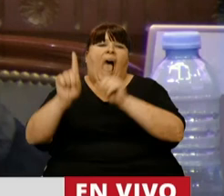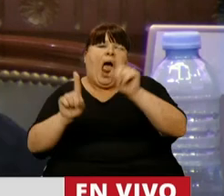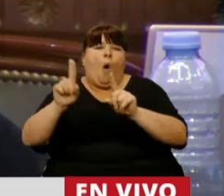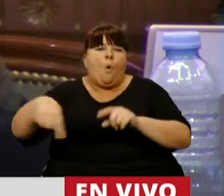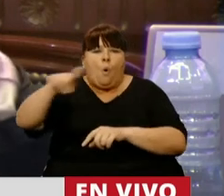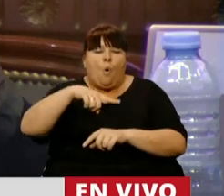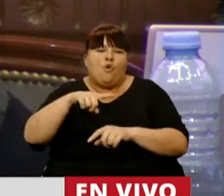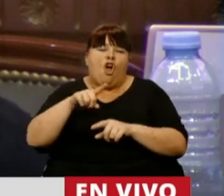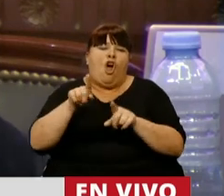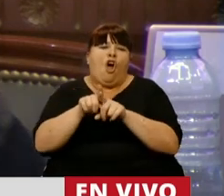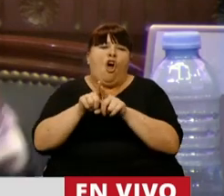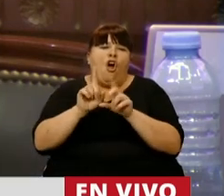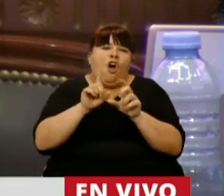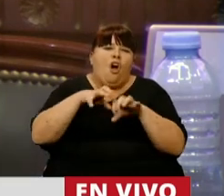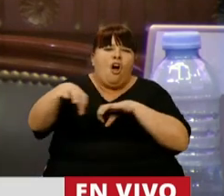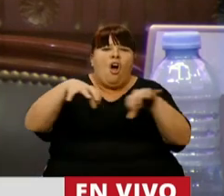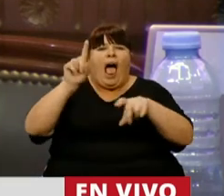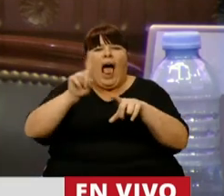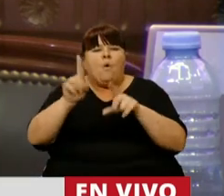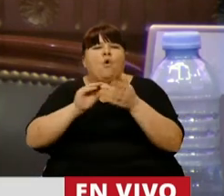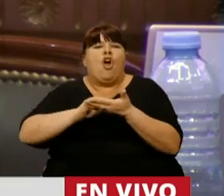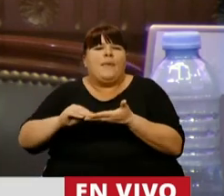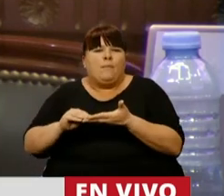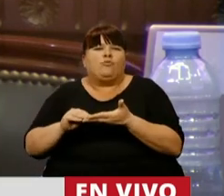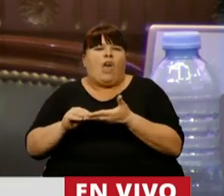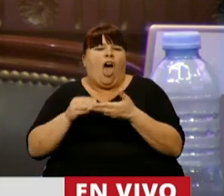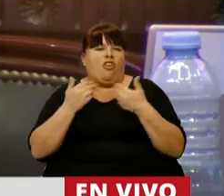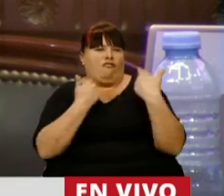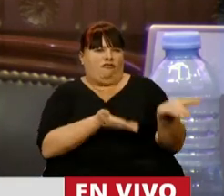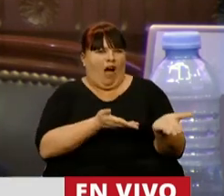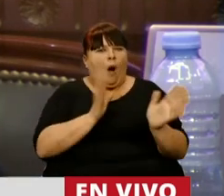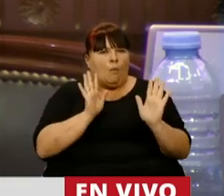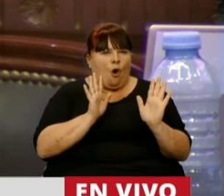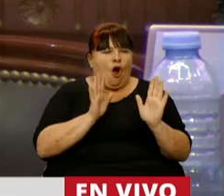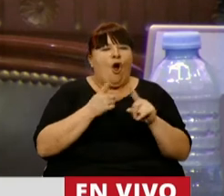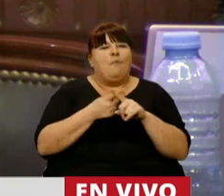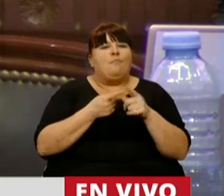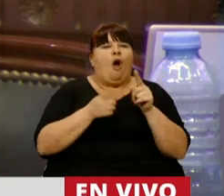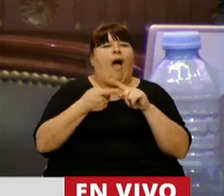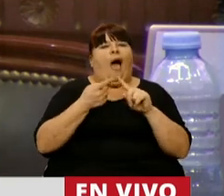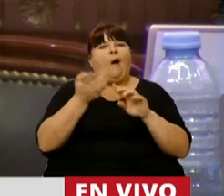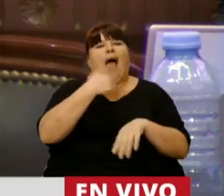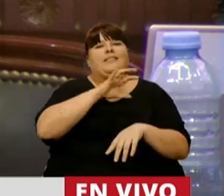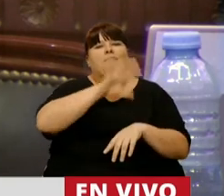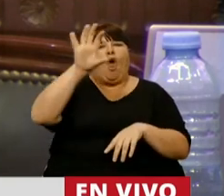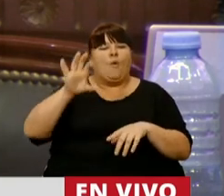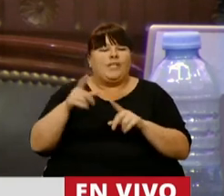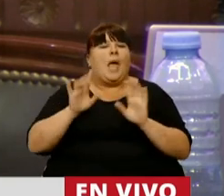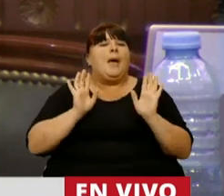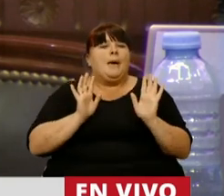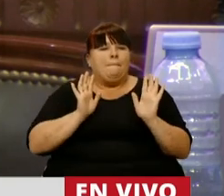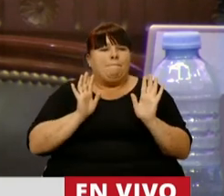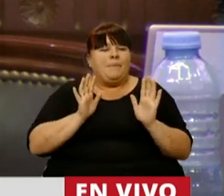par de algunos diputados que van a votar a favor por prebendas que le han dado a sus provincias,